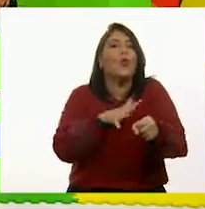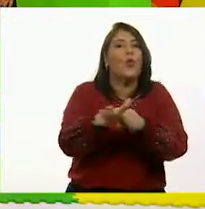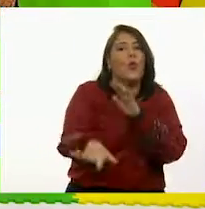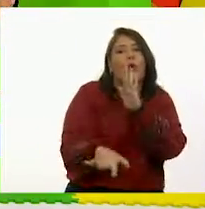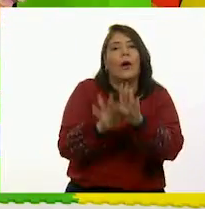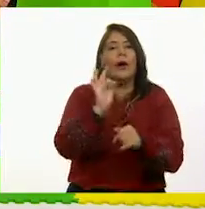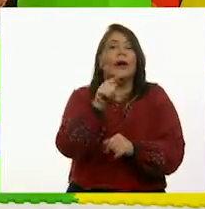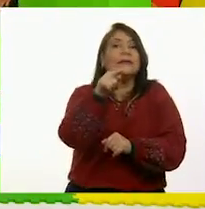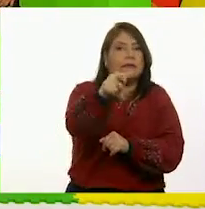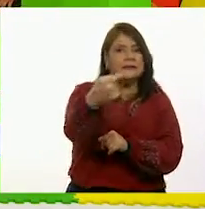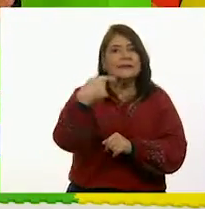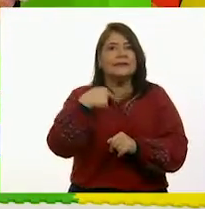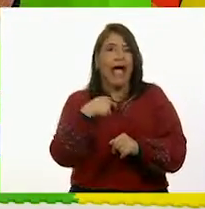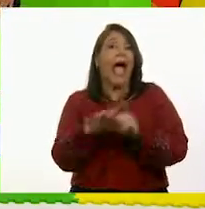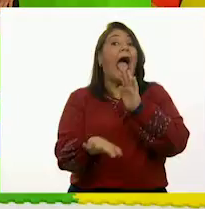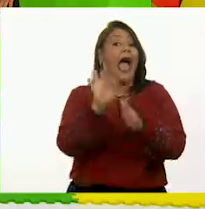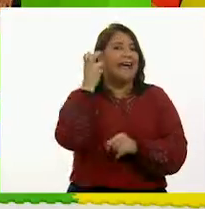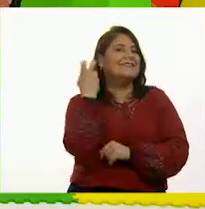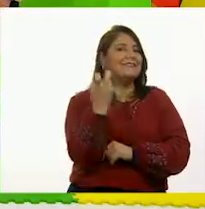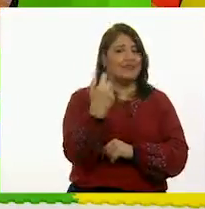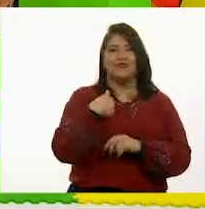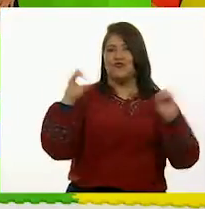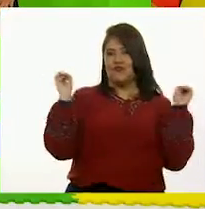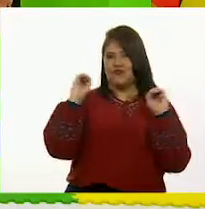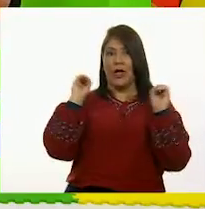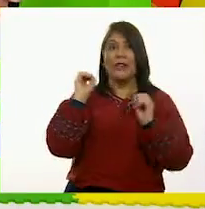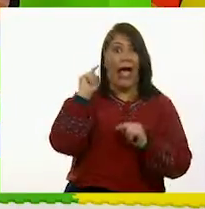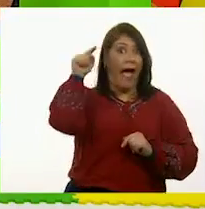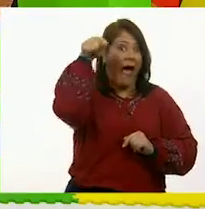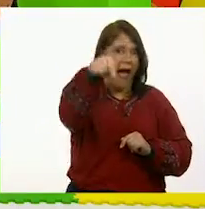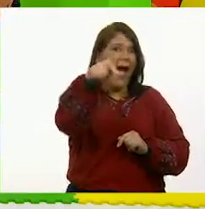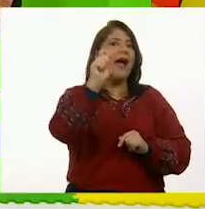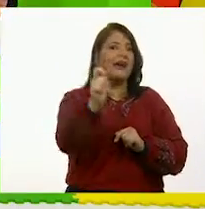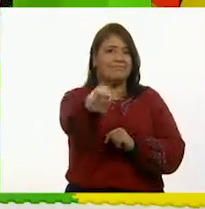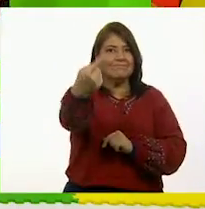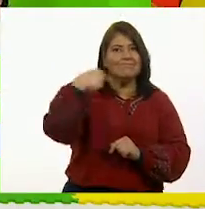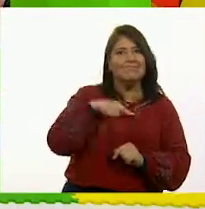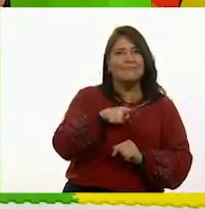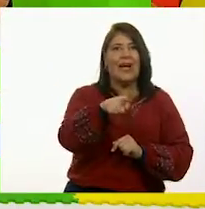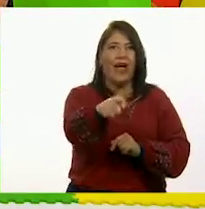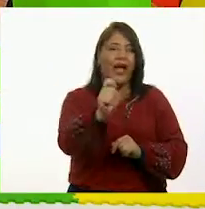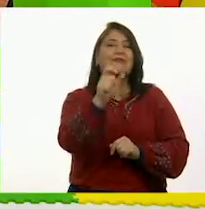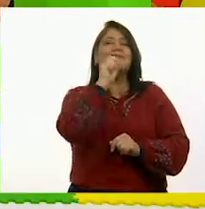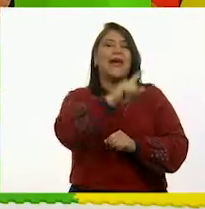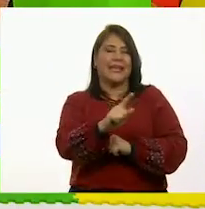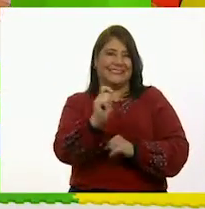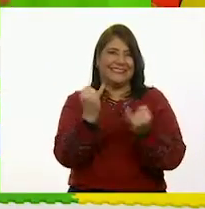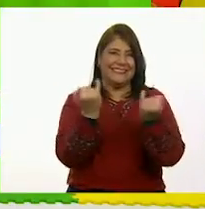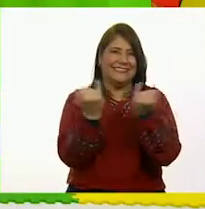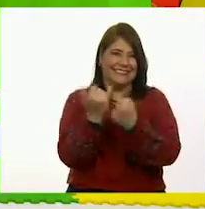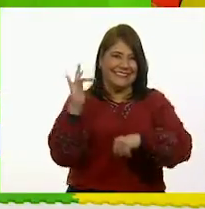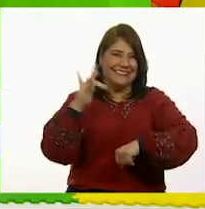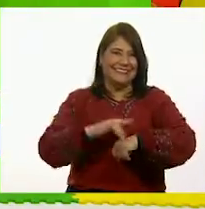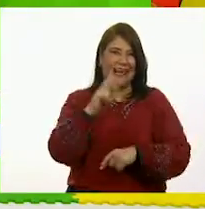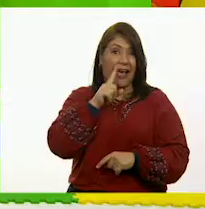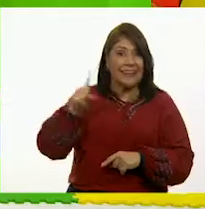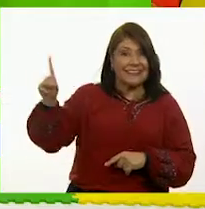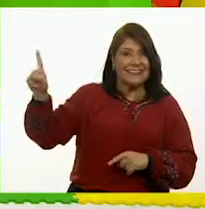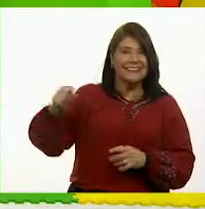Pingüe. Cucaramácara, que este fue. Yo no fui, fue Tete. Cucaramácara y este también.